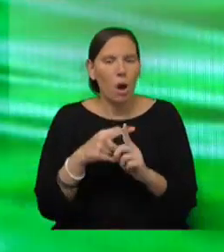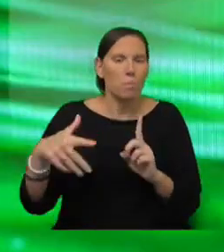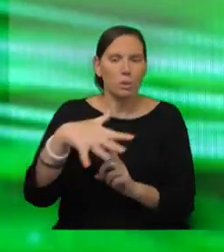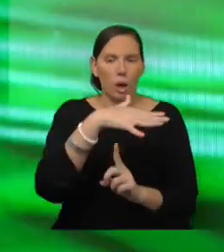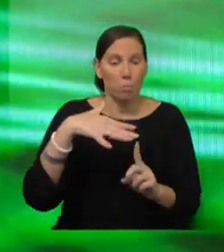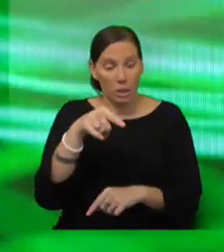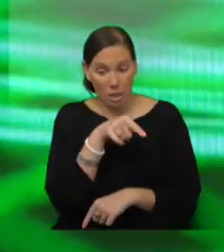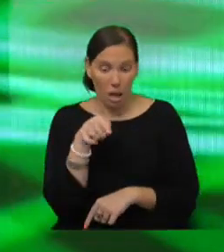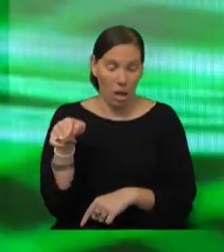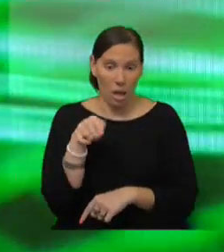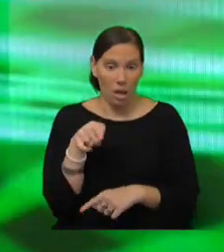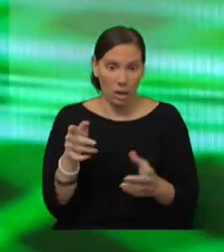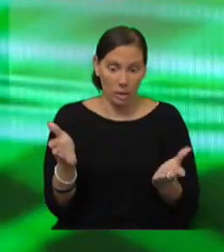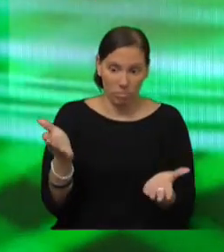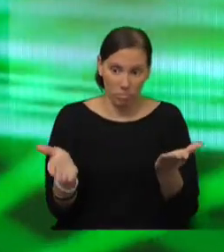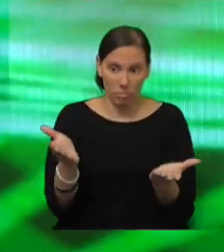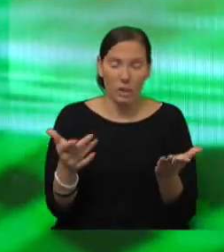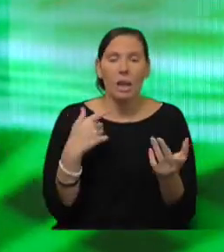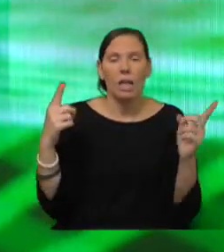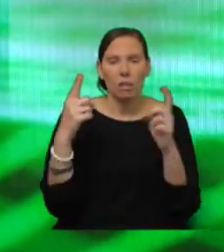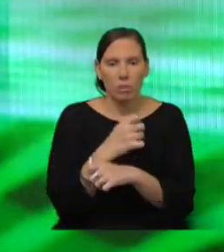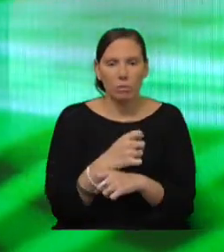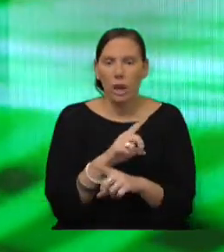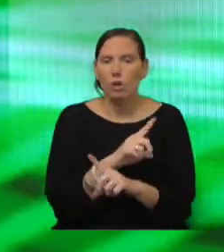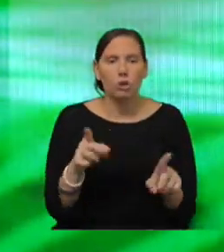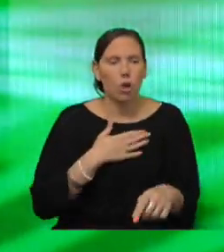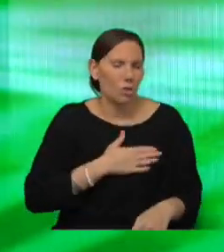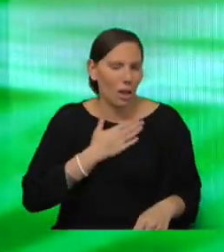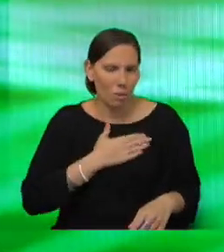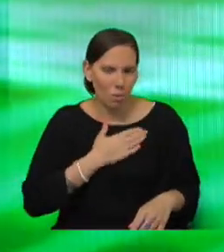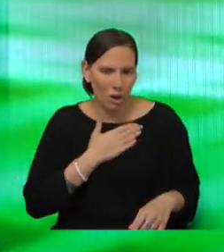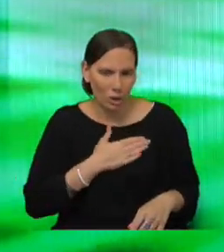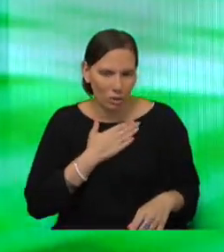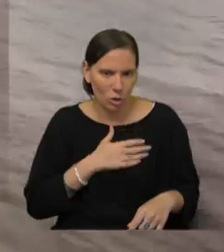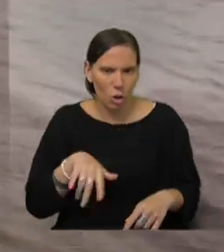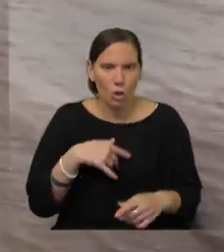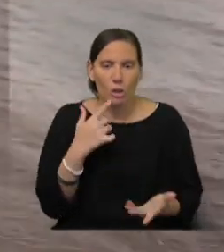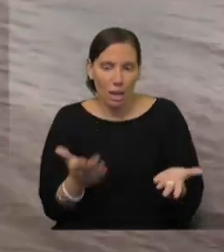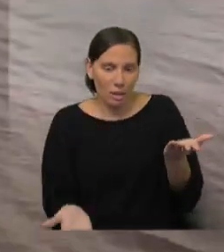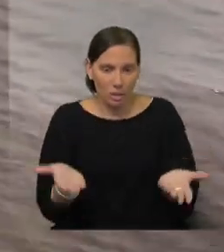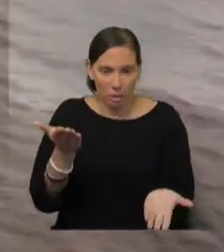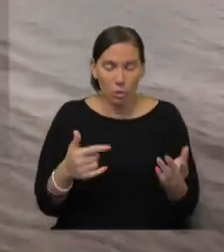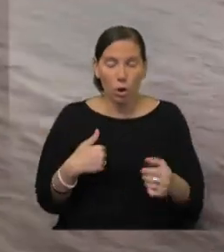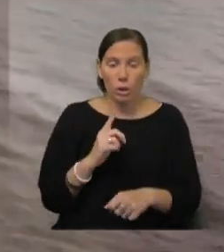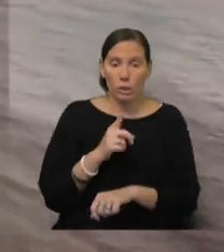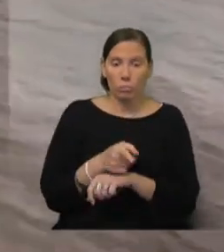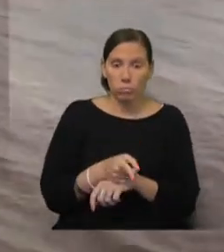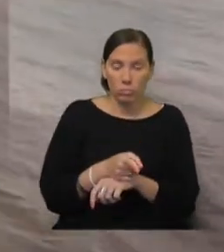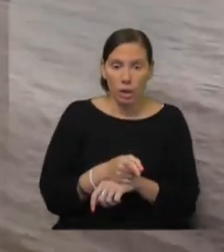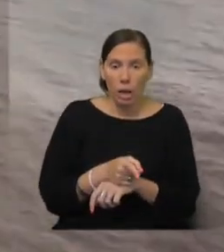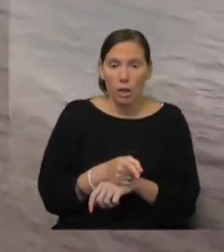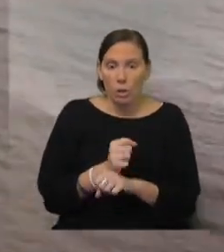ahí donde está este la la dificultad y donde de repente no todos comparten dónde ponemos el punto de equili hoy la definición sobre la